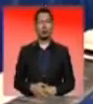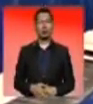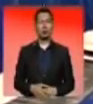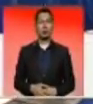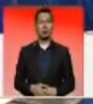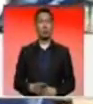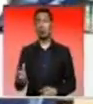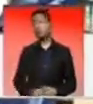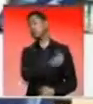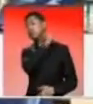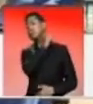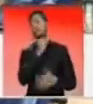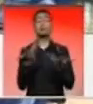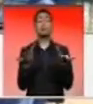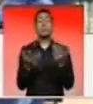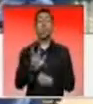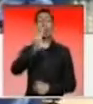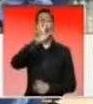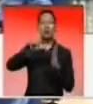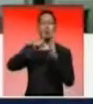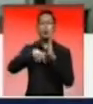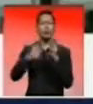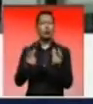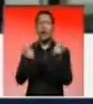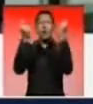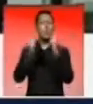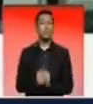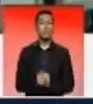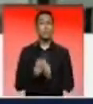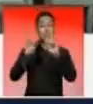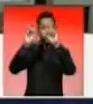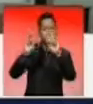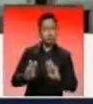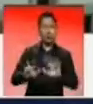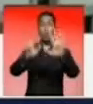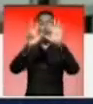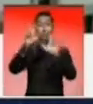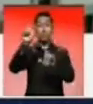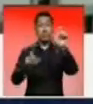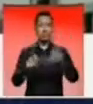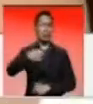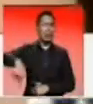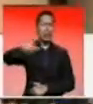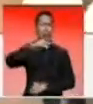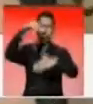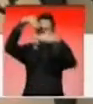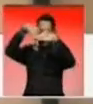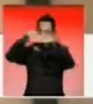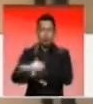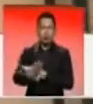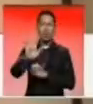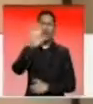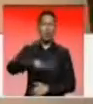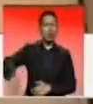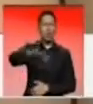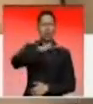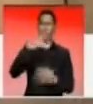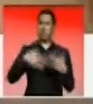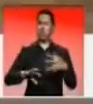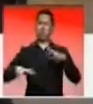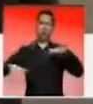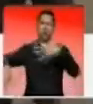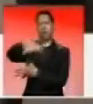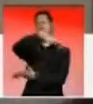El asalto se dio en 3 minutos. Según lo investigado, 8 personas irrumpieron la tranquilidad de las dependencias